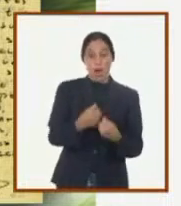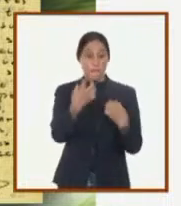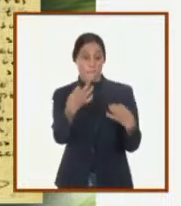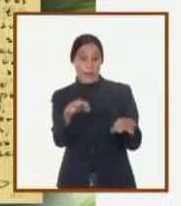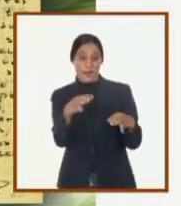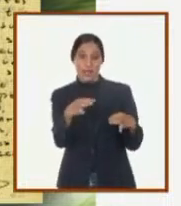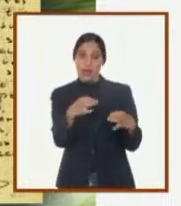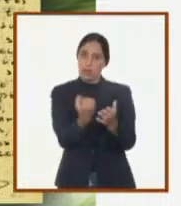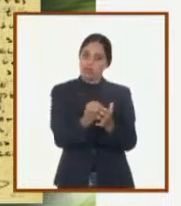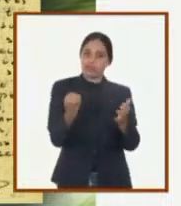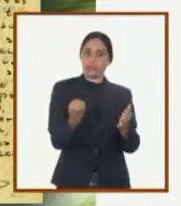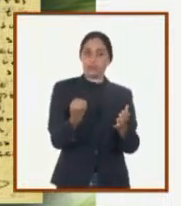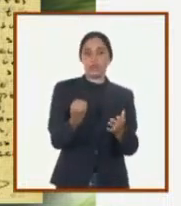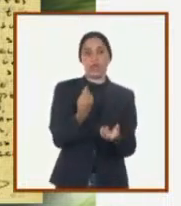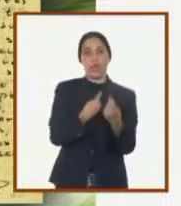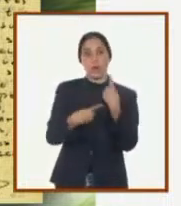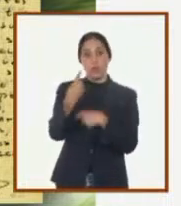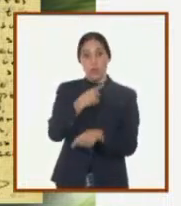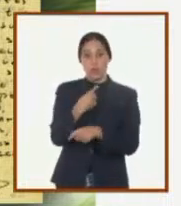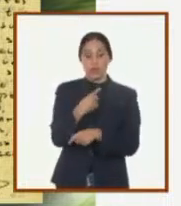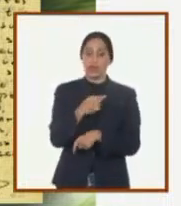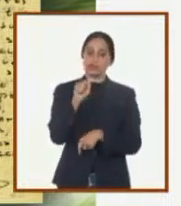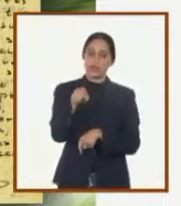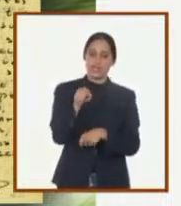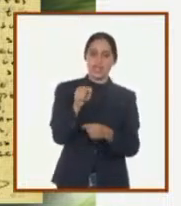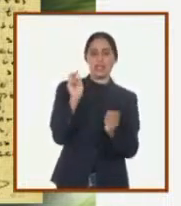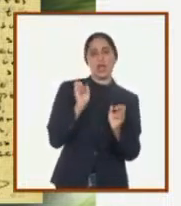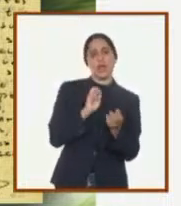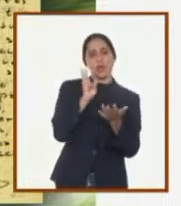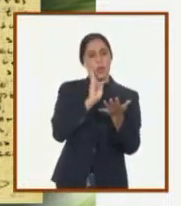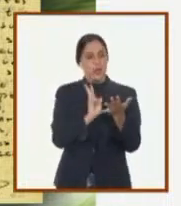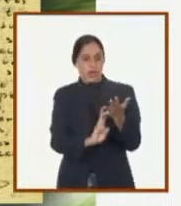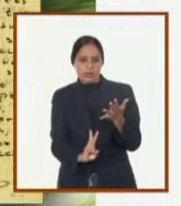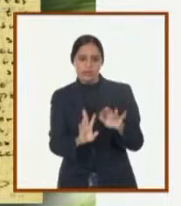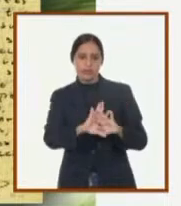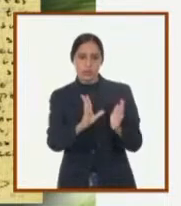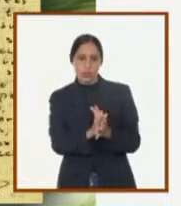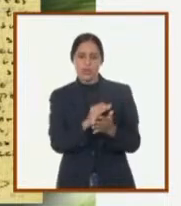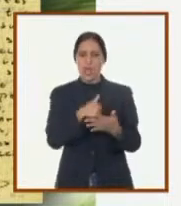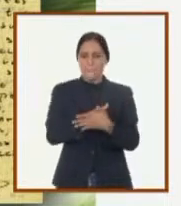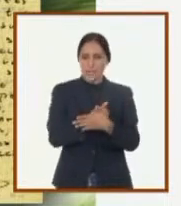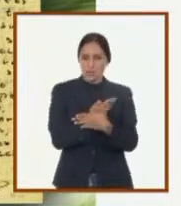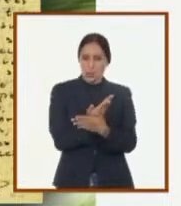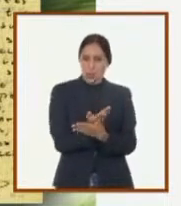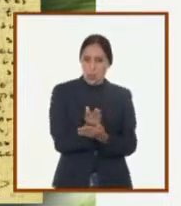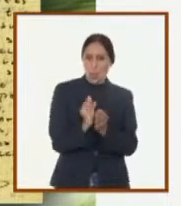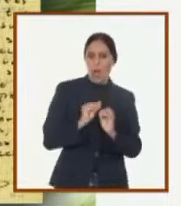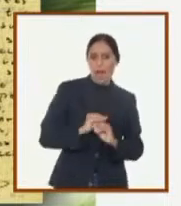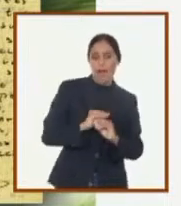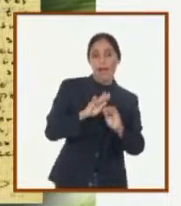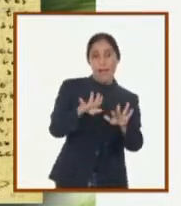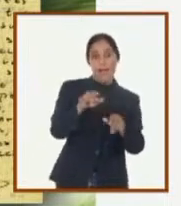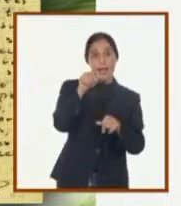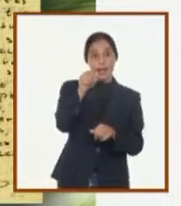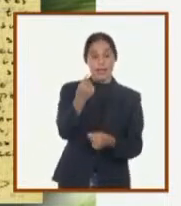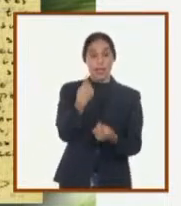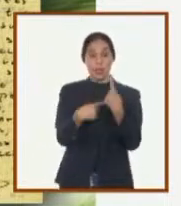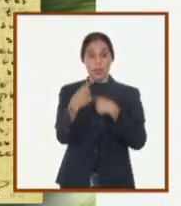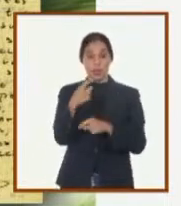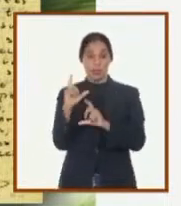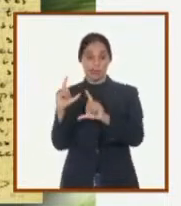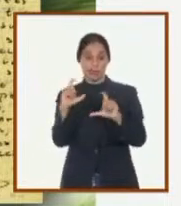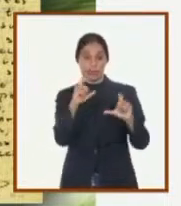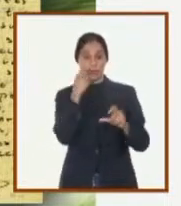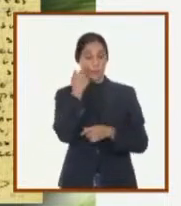y y esta nota que Celia le manda a Fidel ya en la madrugada es donde que está apareciendo allí en pantalla